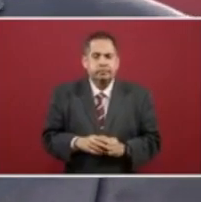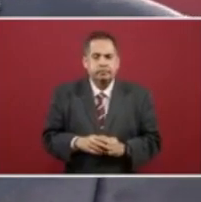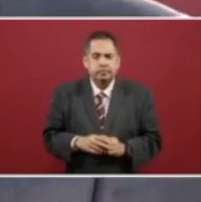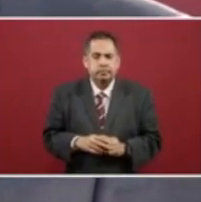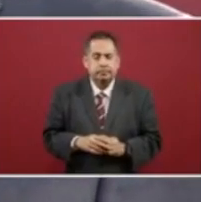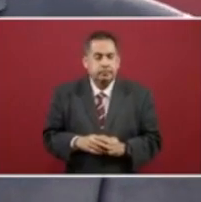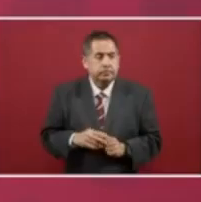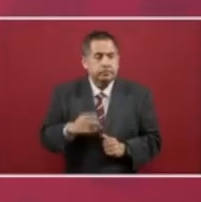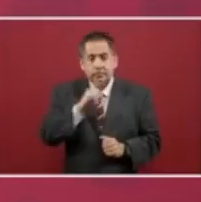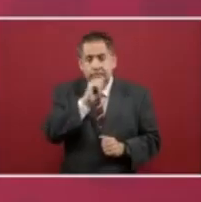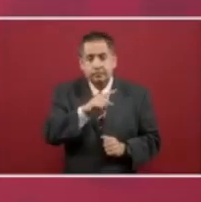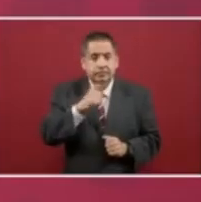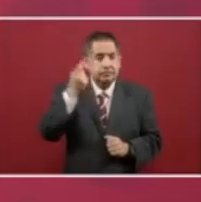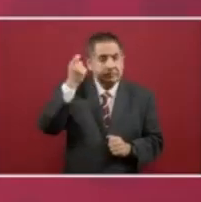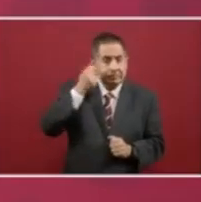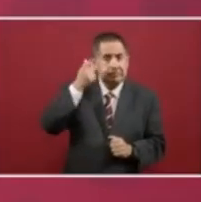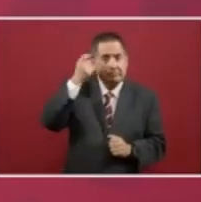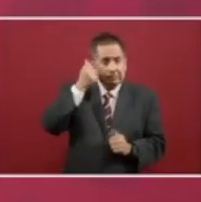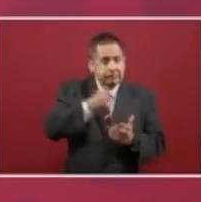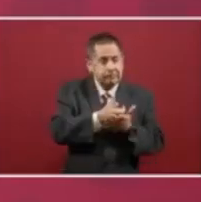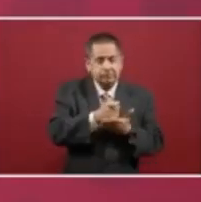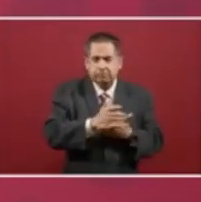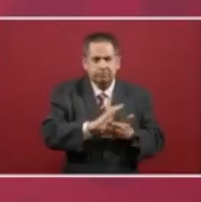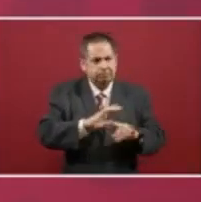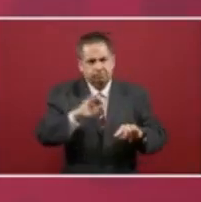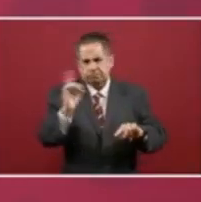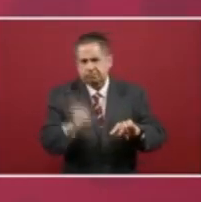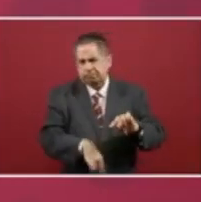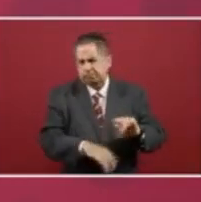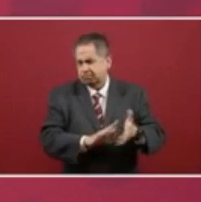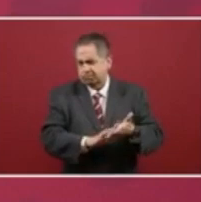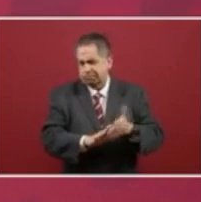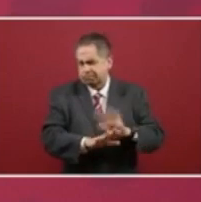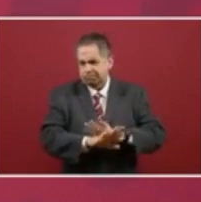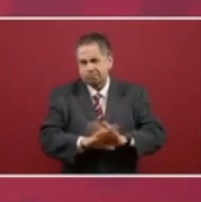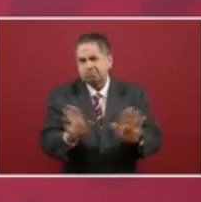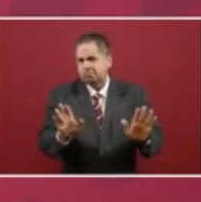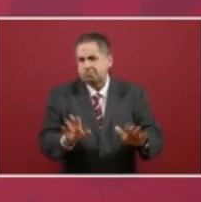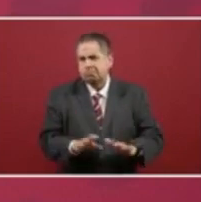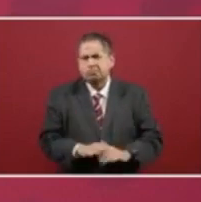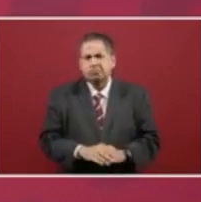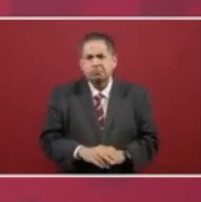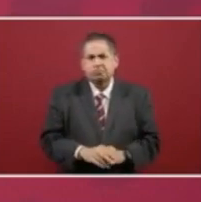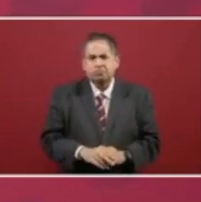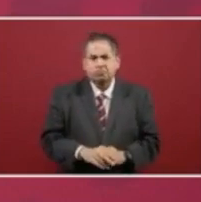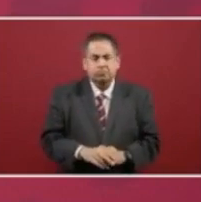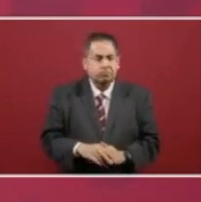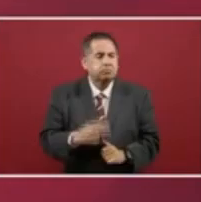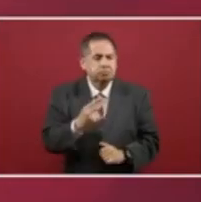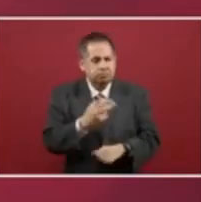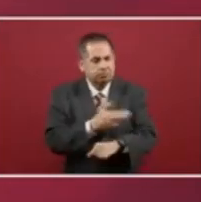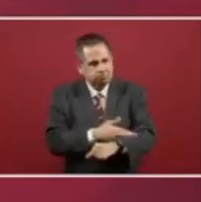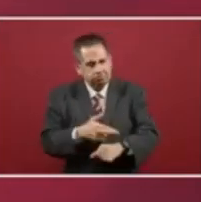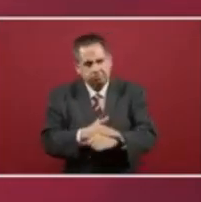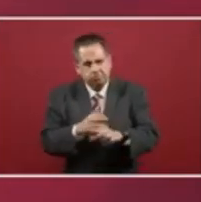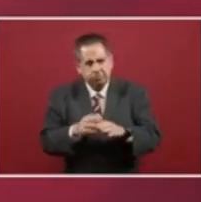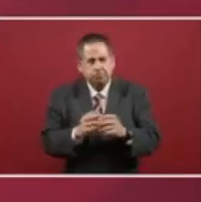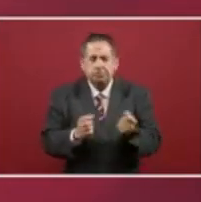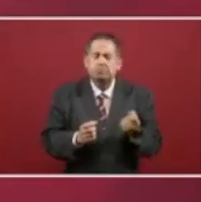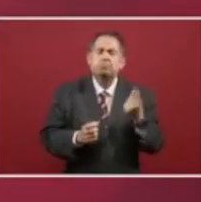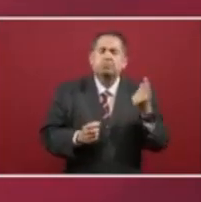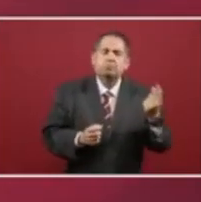las pensiones. Entonces, todo eso se eliminó y se están haciendo estas